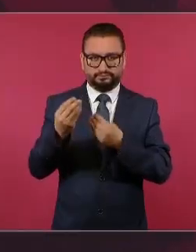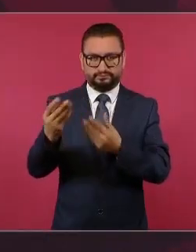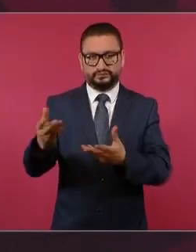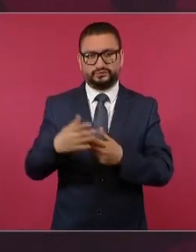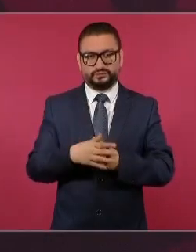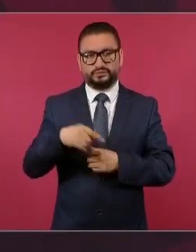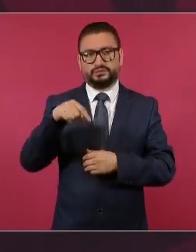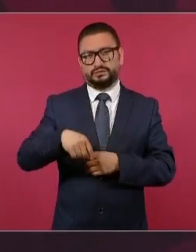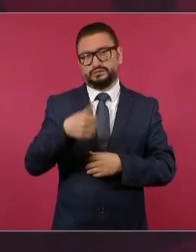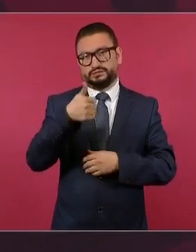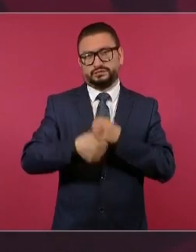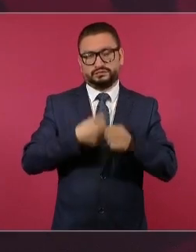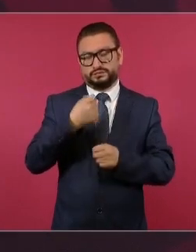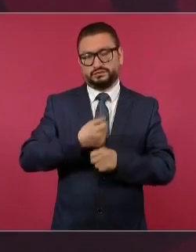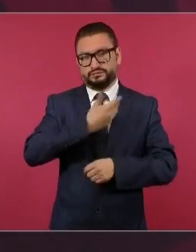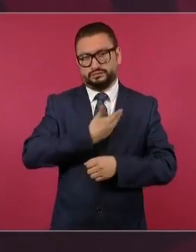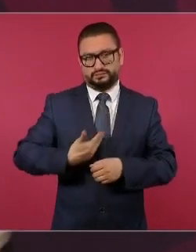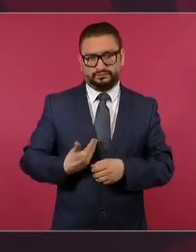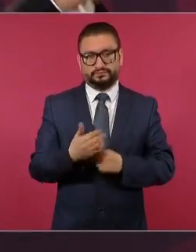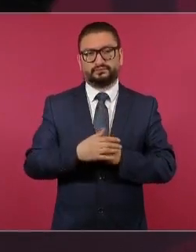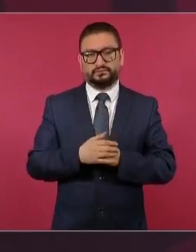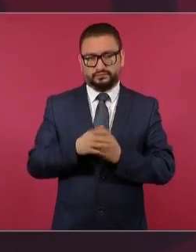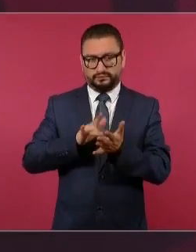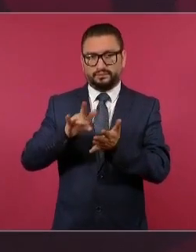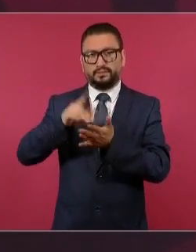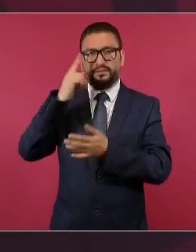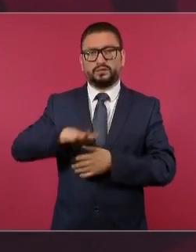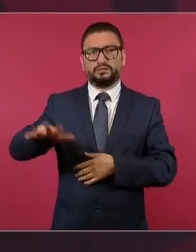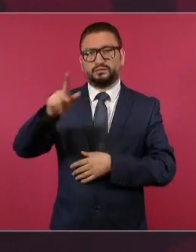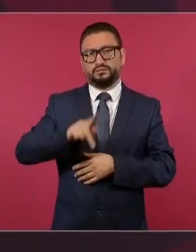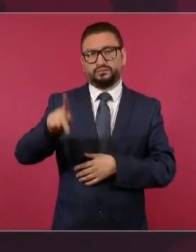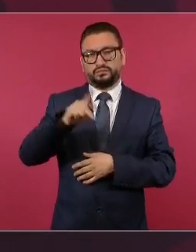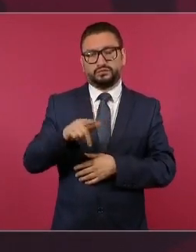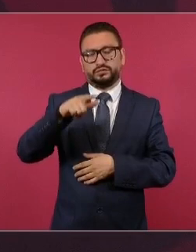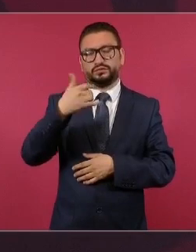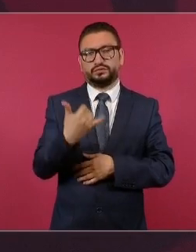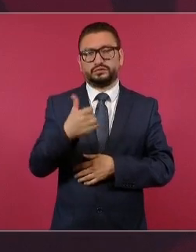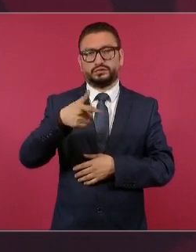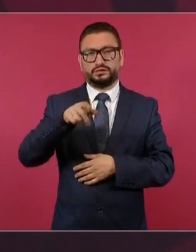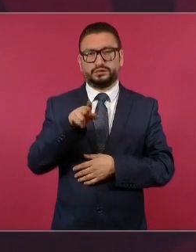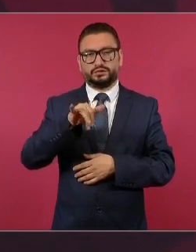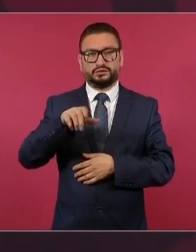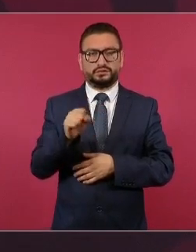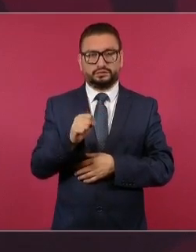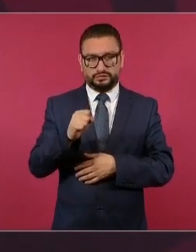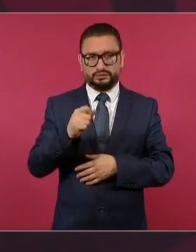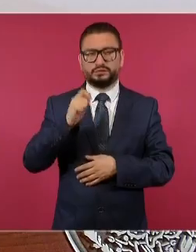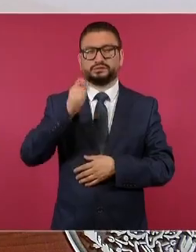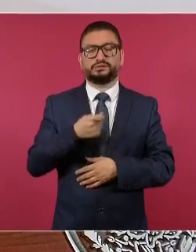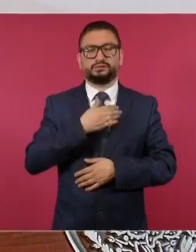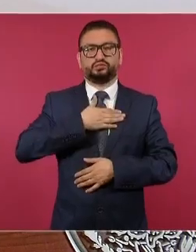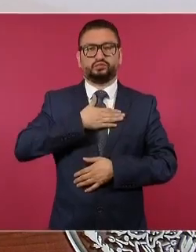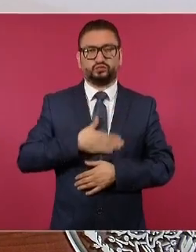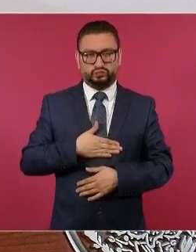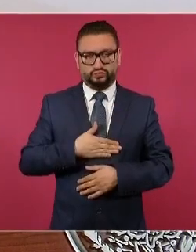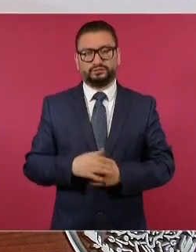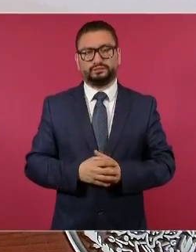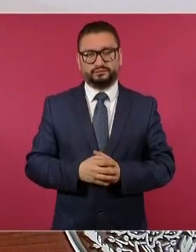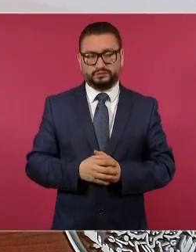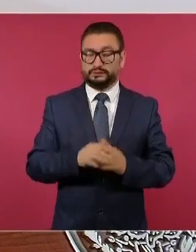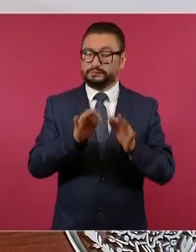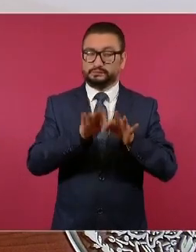en este sexenio para los pueblos yaquis. Un acto de justicia